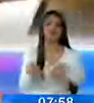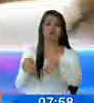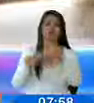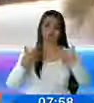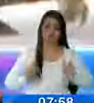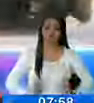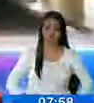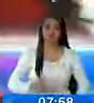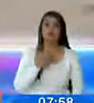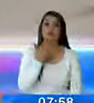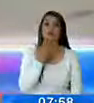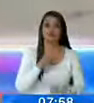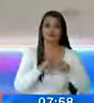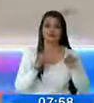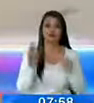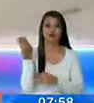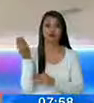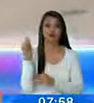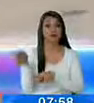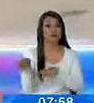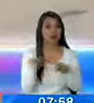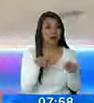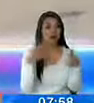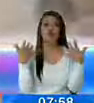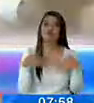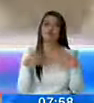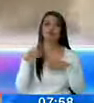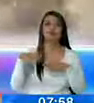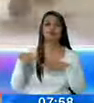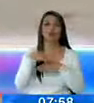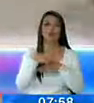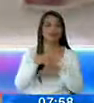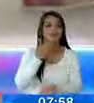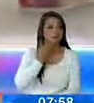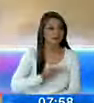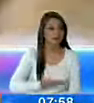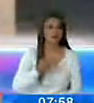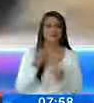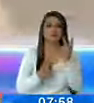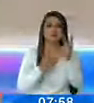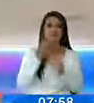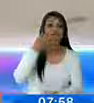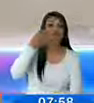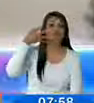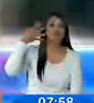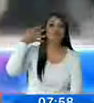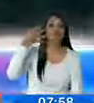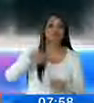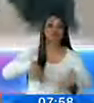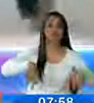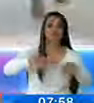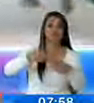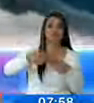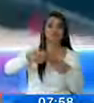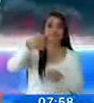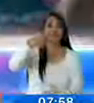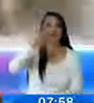colorida. Varios jóvenes maravillan a los turistas que llegan a esta parte de la Amazonía en Gualaquiza. A